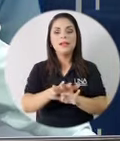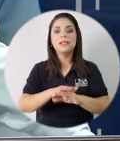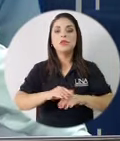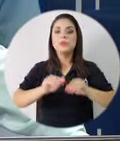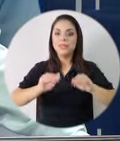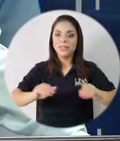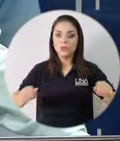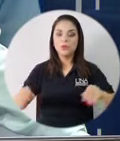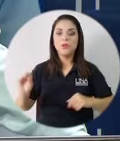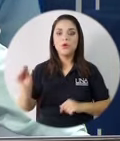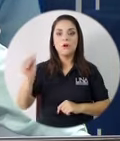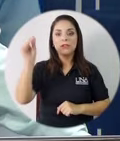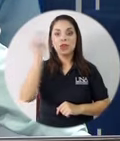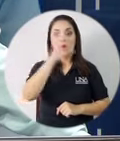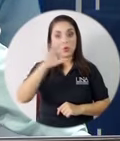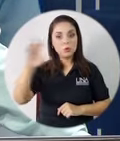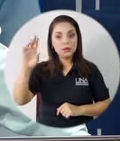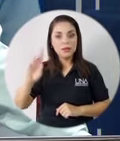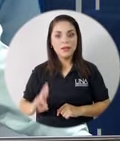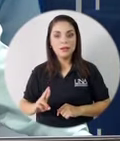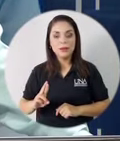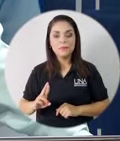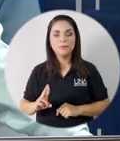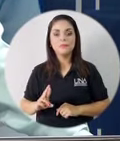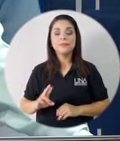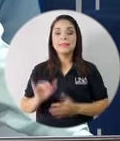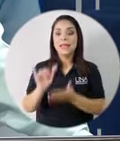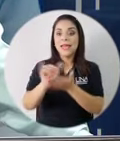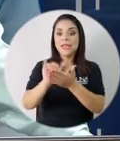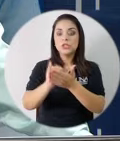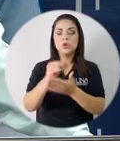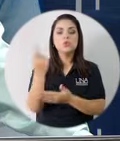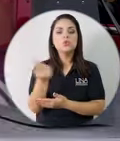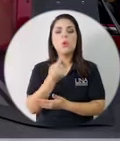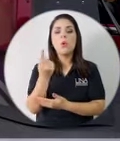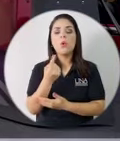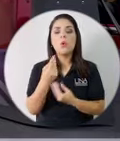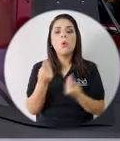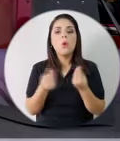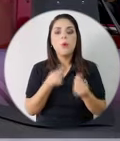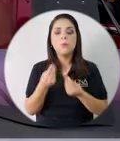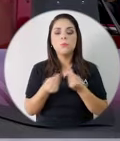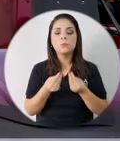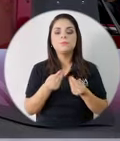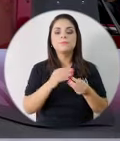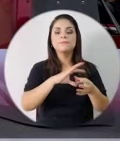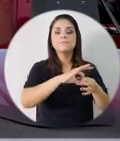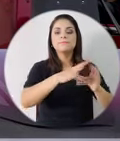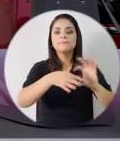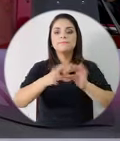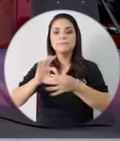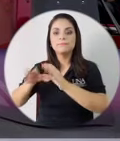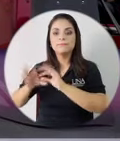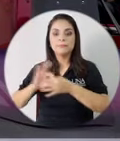global e integral de la niñez y adolescencia en Costa Rica. Eso solamente se puede